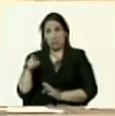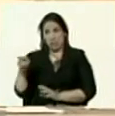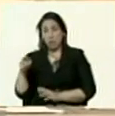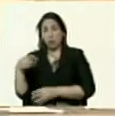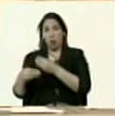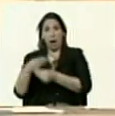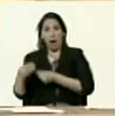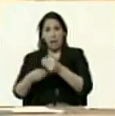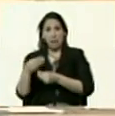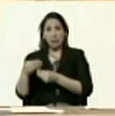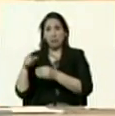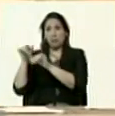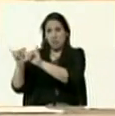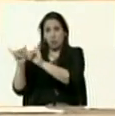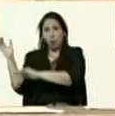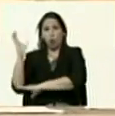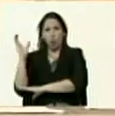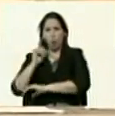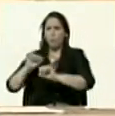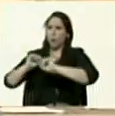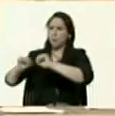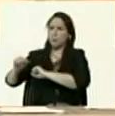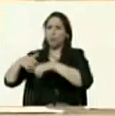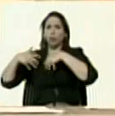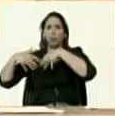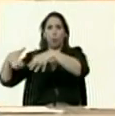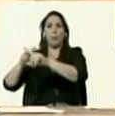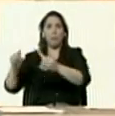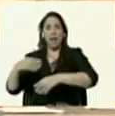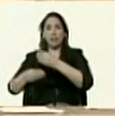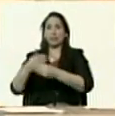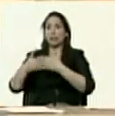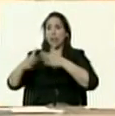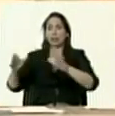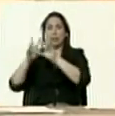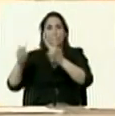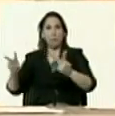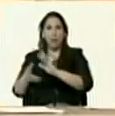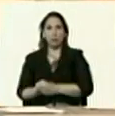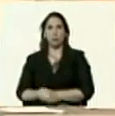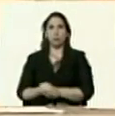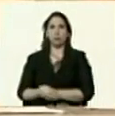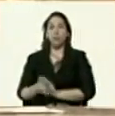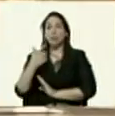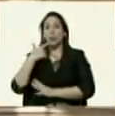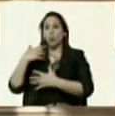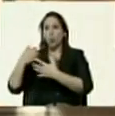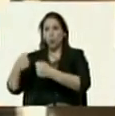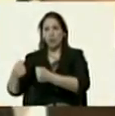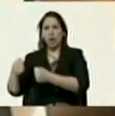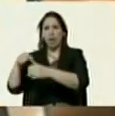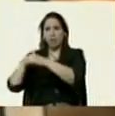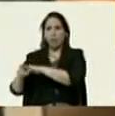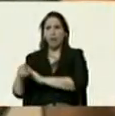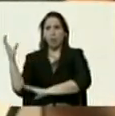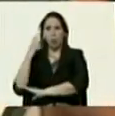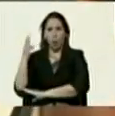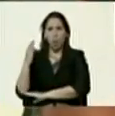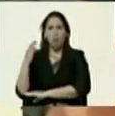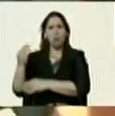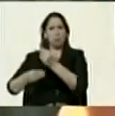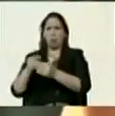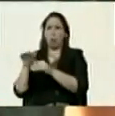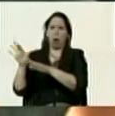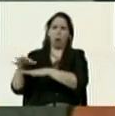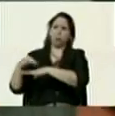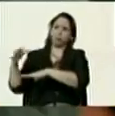su territorio sus movimientos de tropas para tratar de garantizar seguridad interna, que lo hagan.